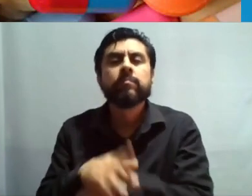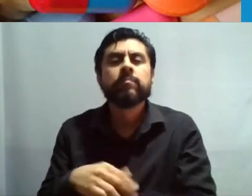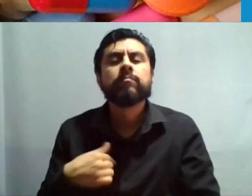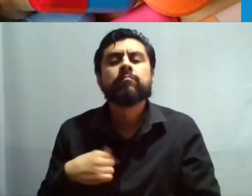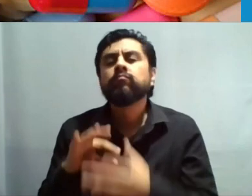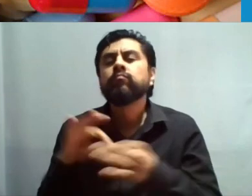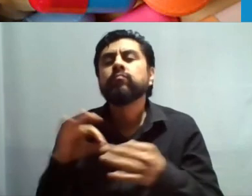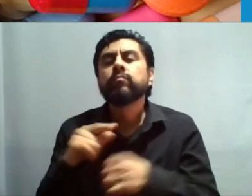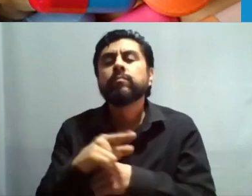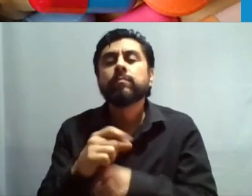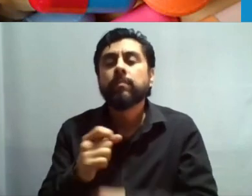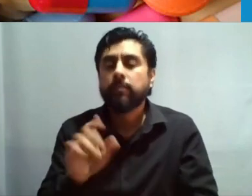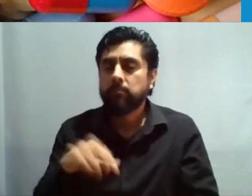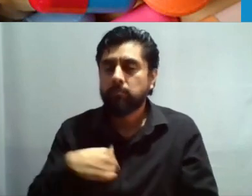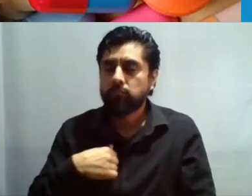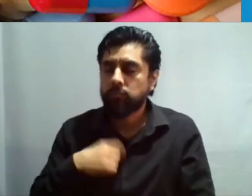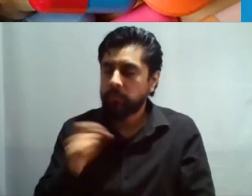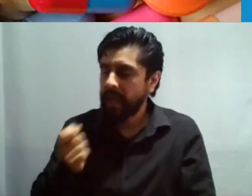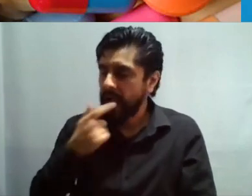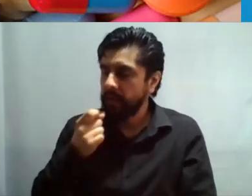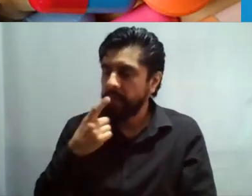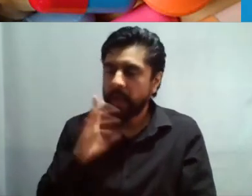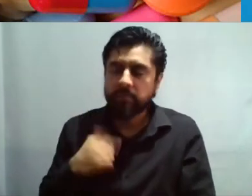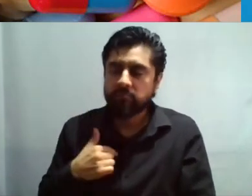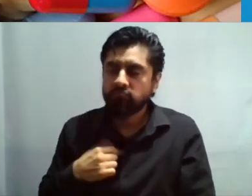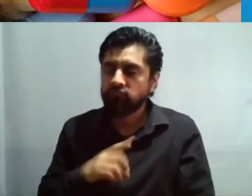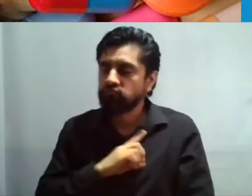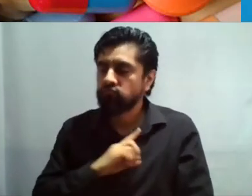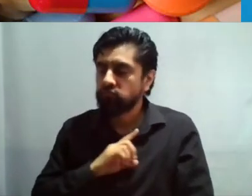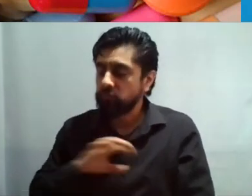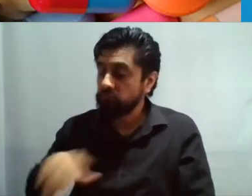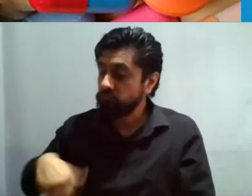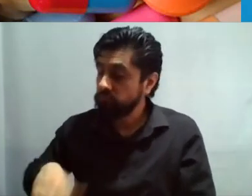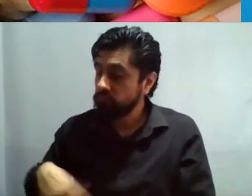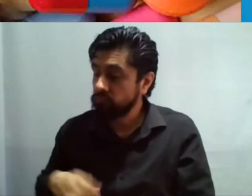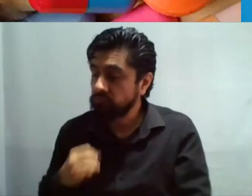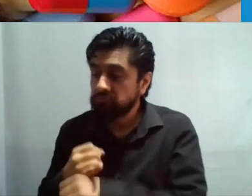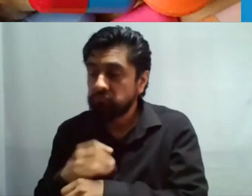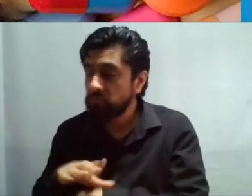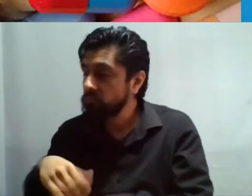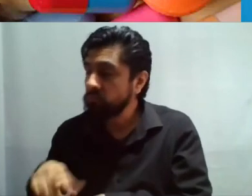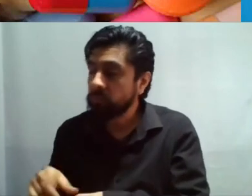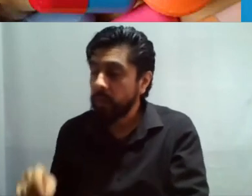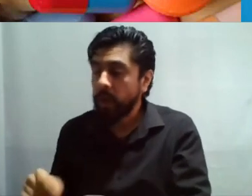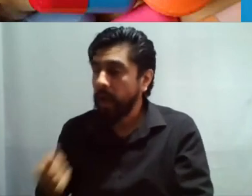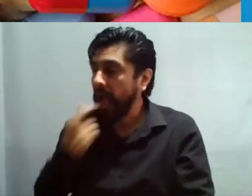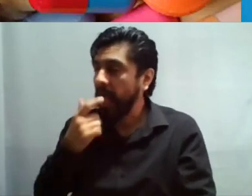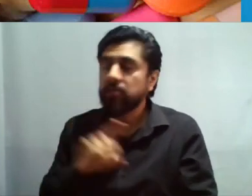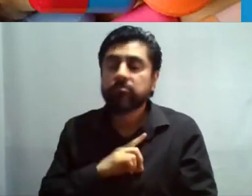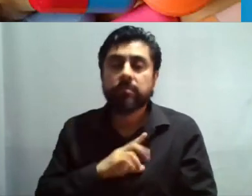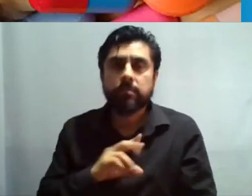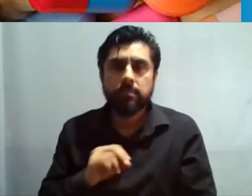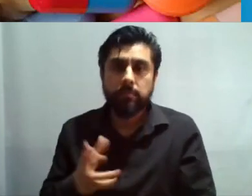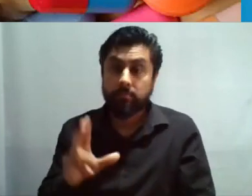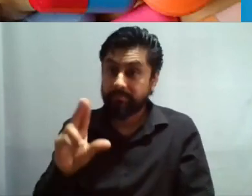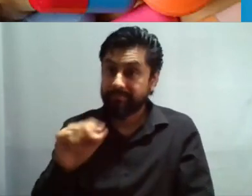el automedicarse. Automedicarse no es una buena opción. ¿Por qué? Porque de entrada no siempre vamos a curar con